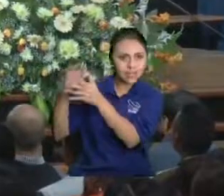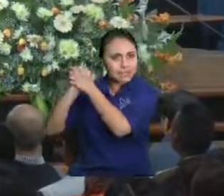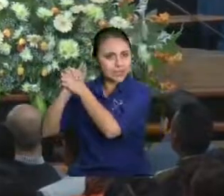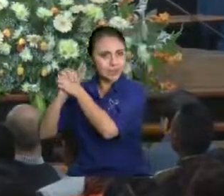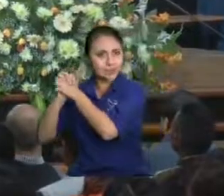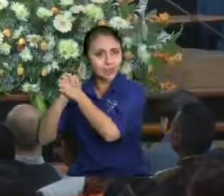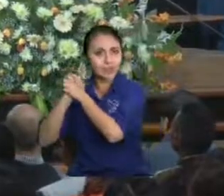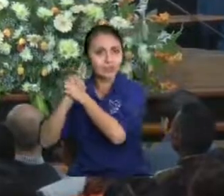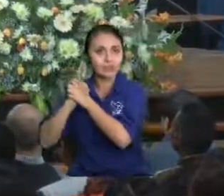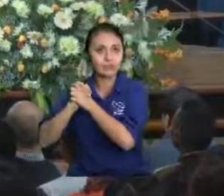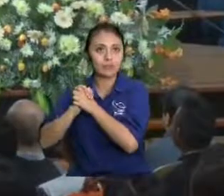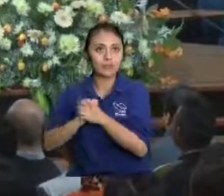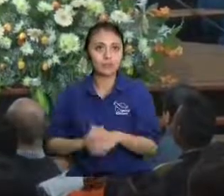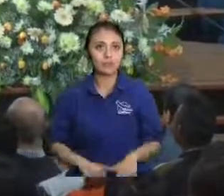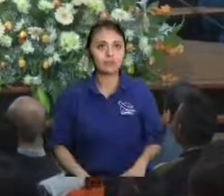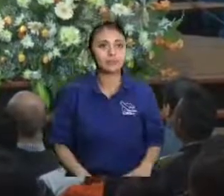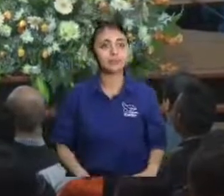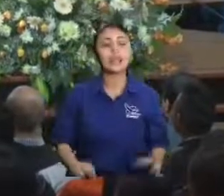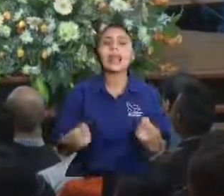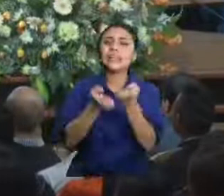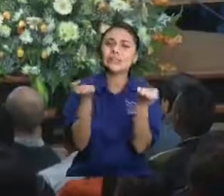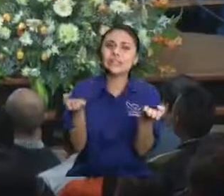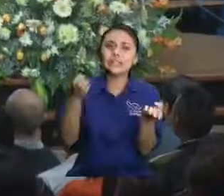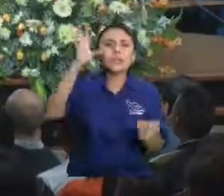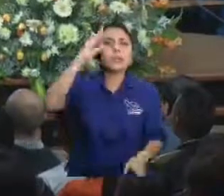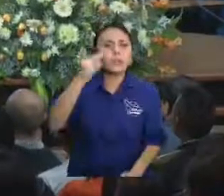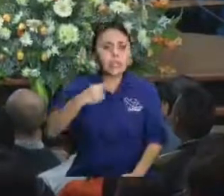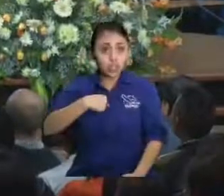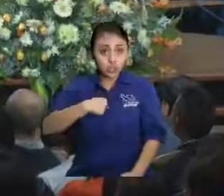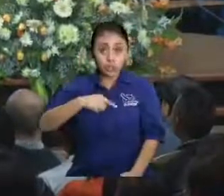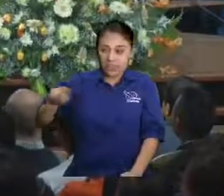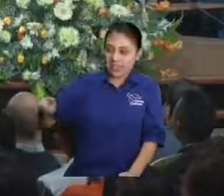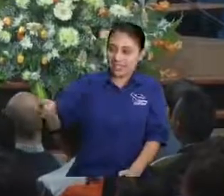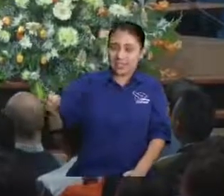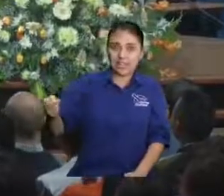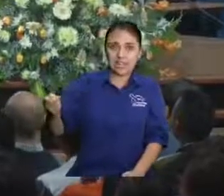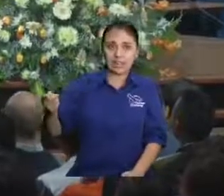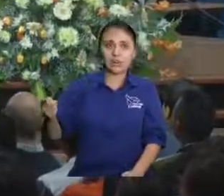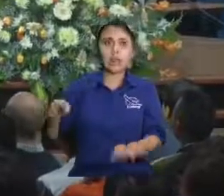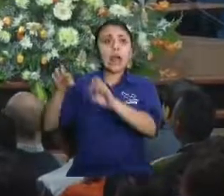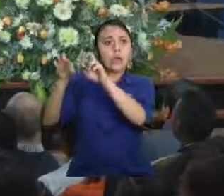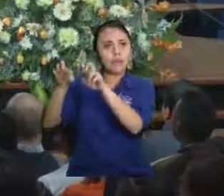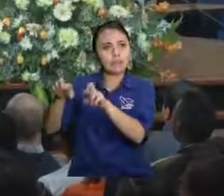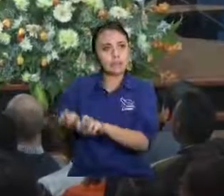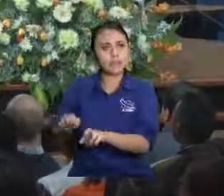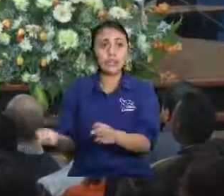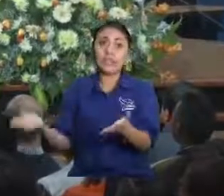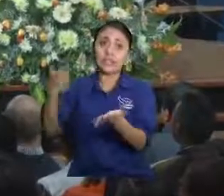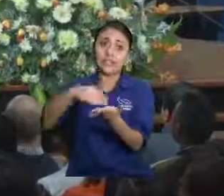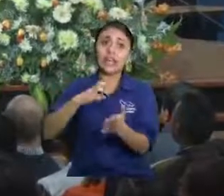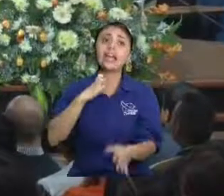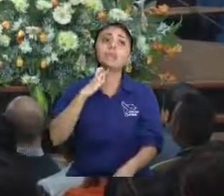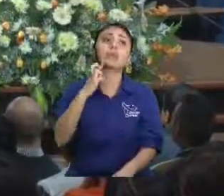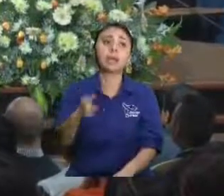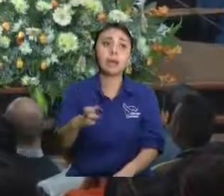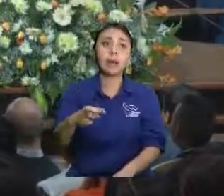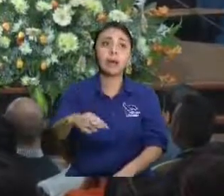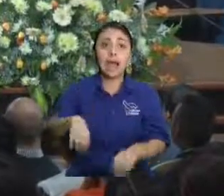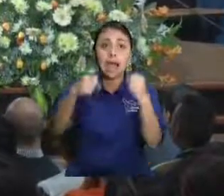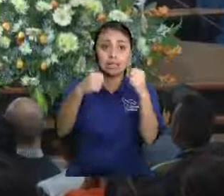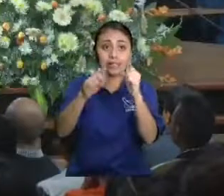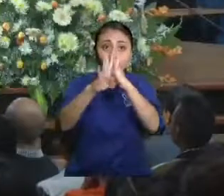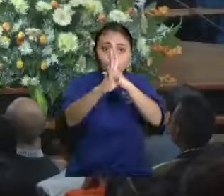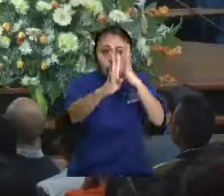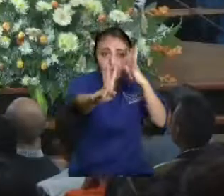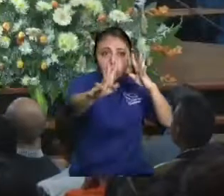vez. Y nos costaba. Entonces, ¿por qué voy a criticar yo ahora que alguien llegue tempranito y esté ahí con sol